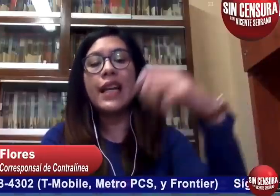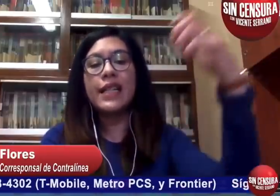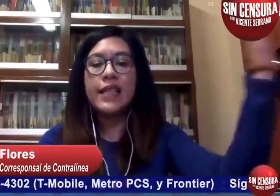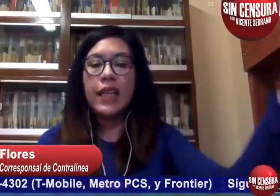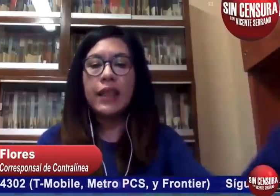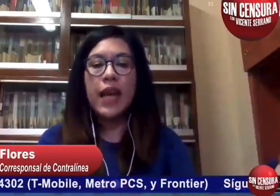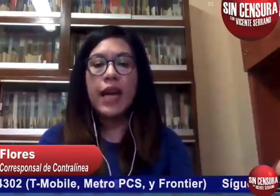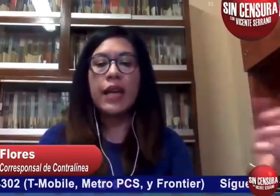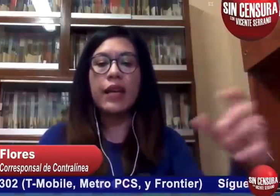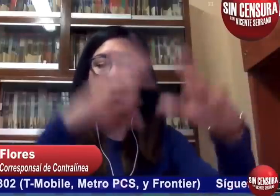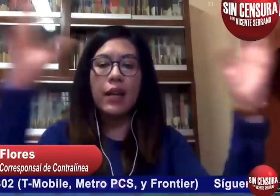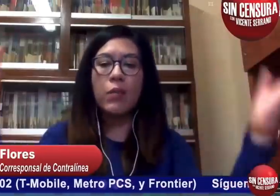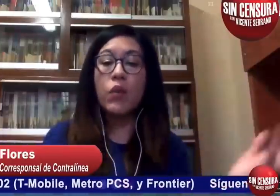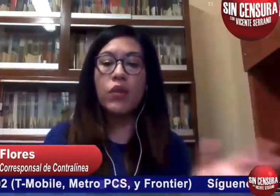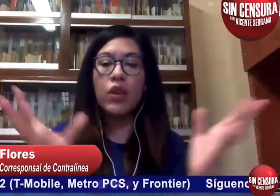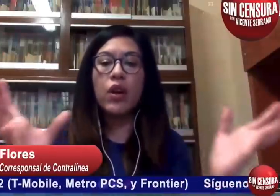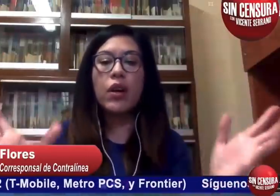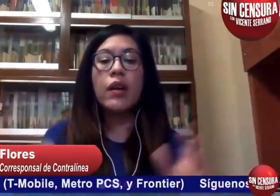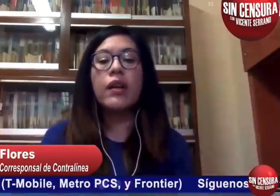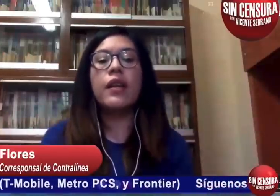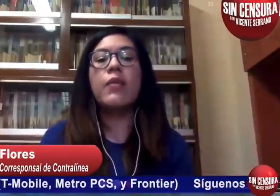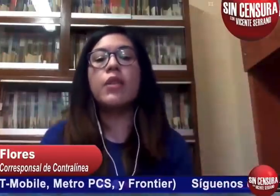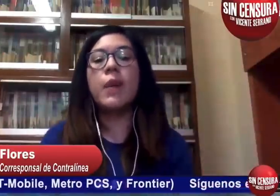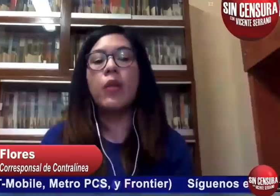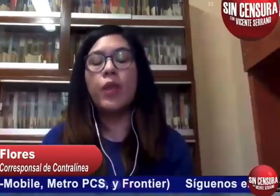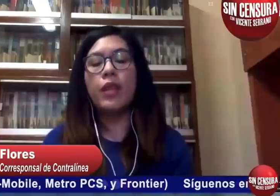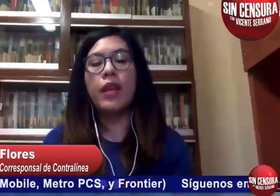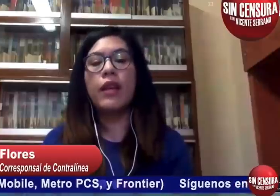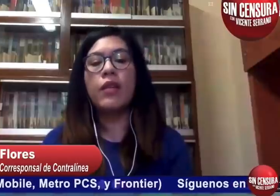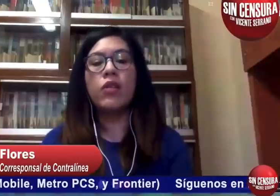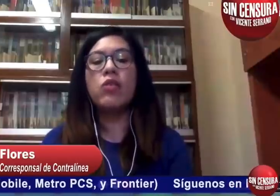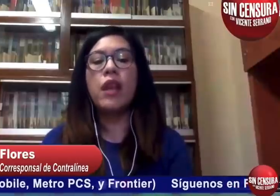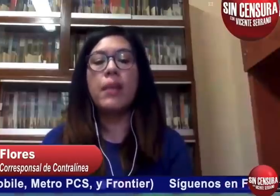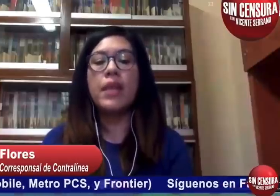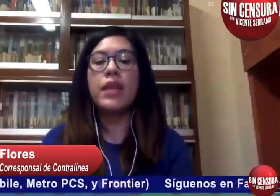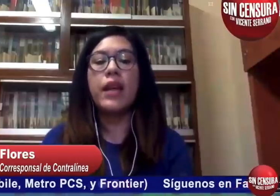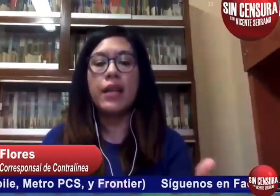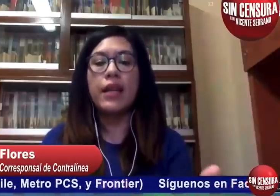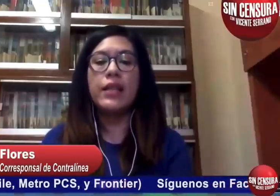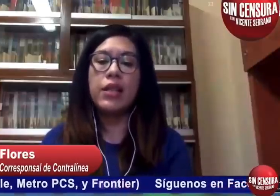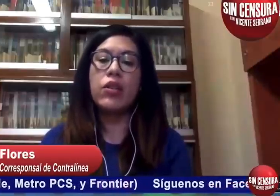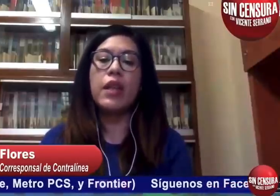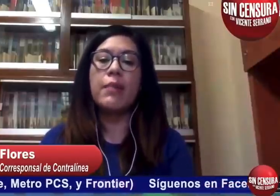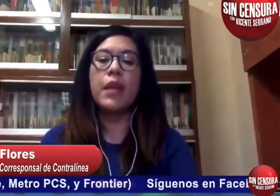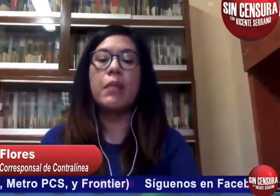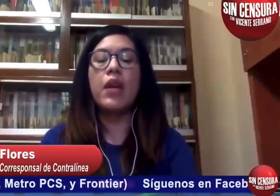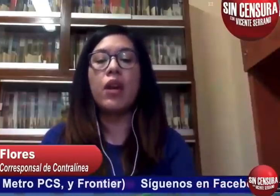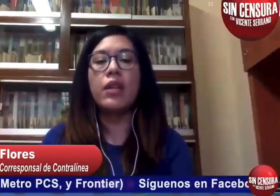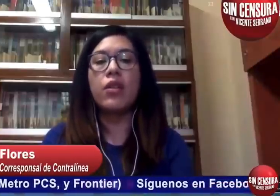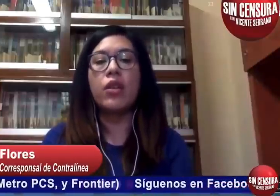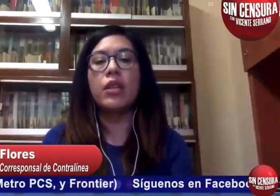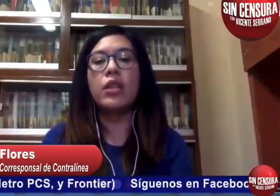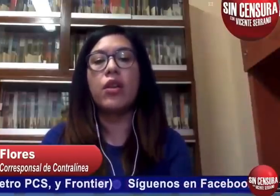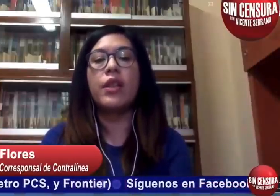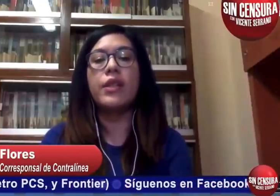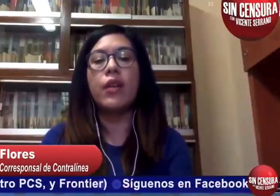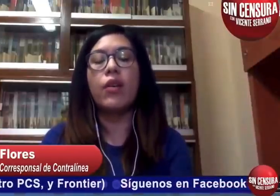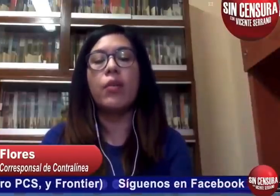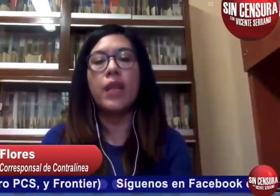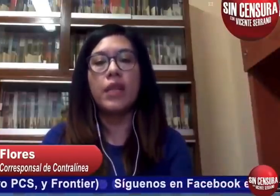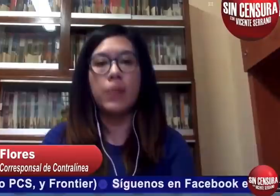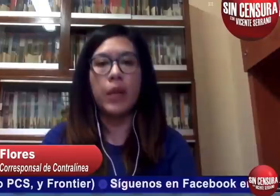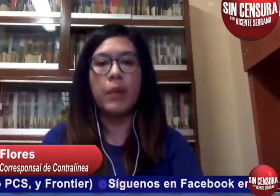la que licita en el mundo, digamos, para obtener no solamente calidad, sino también mejores